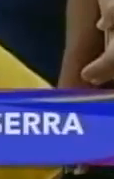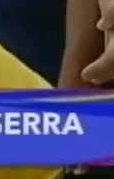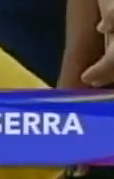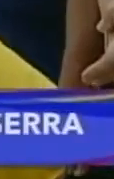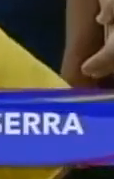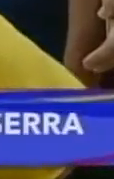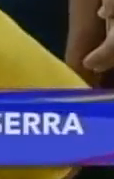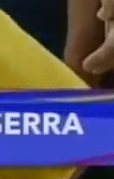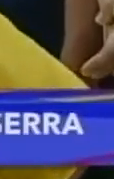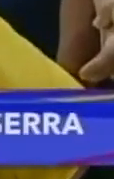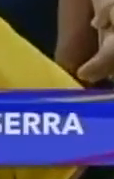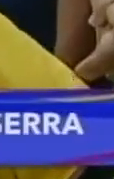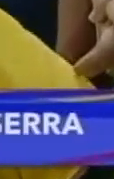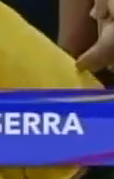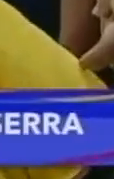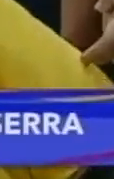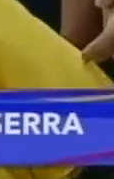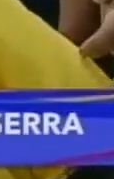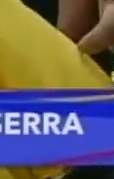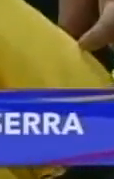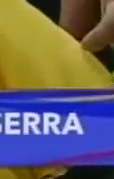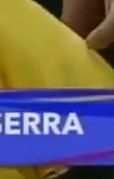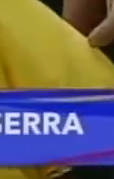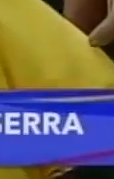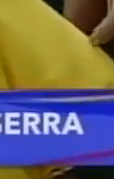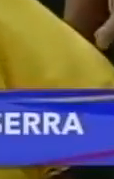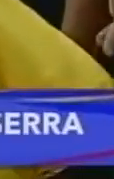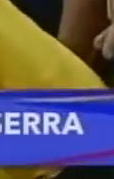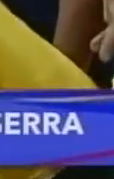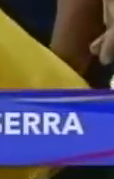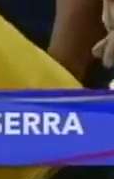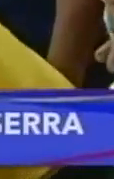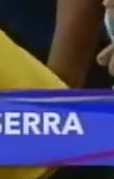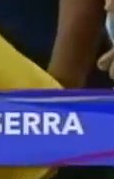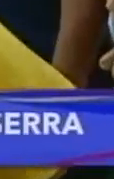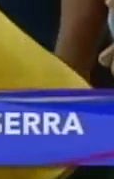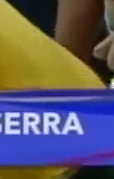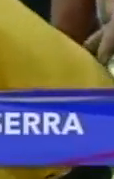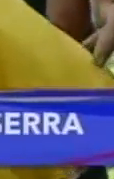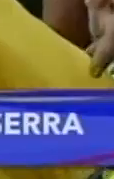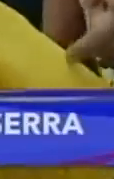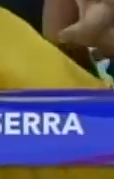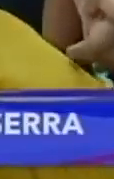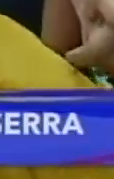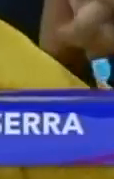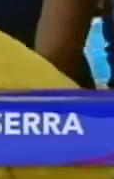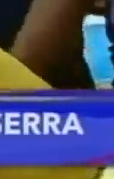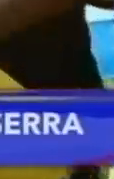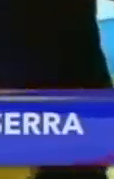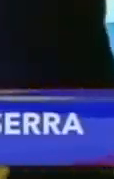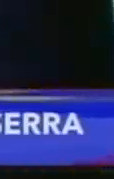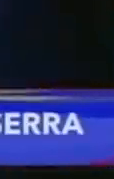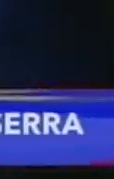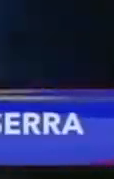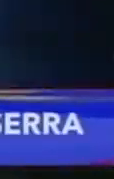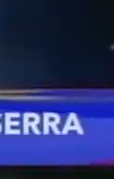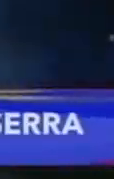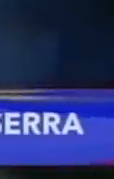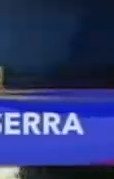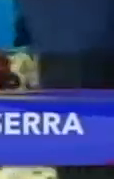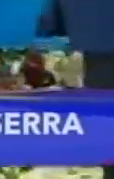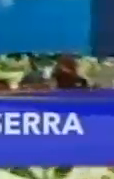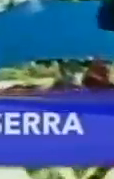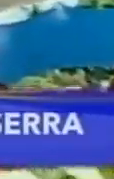Chávez somos todos, combatiendo hasta el vencer. ¡Viva Chávez y nuestro presidente Nicolás Maduro!